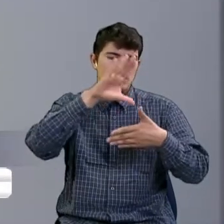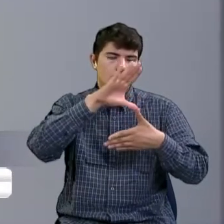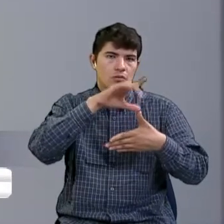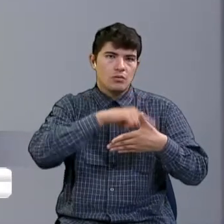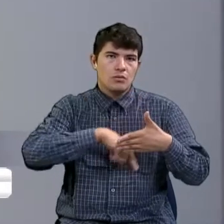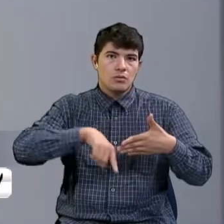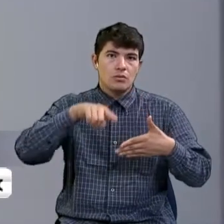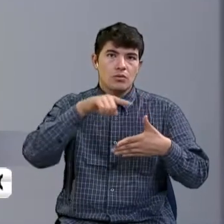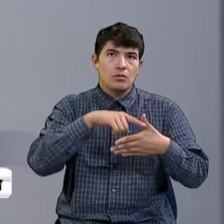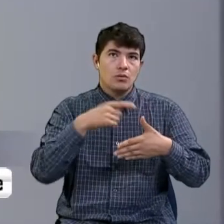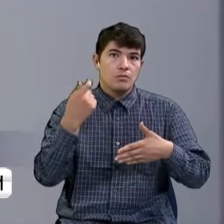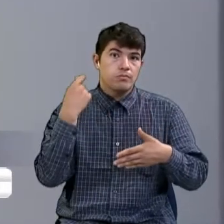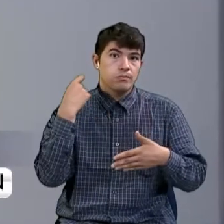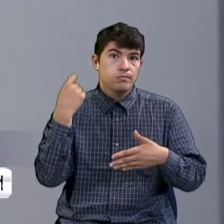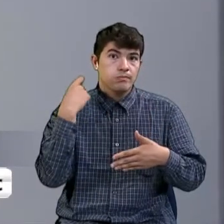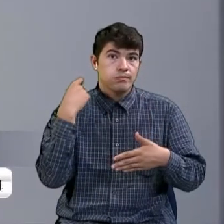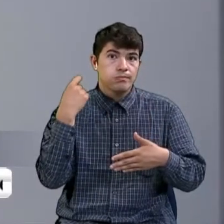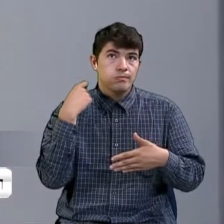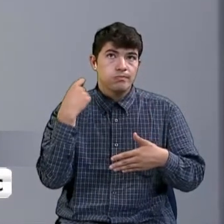y recientemente